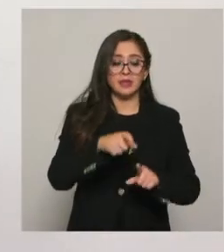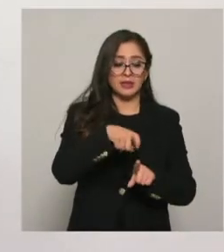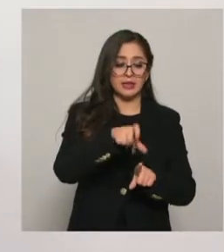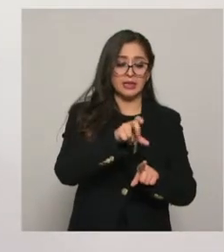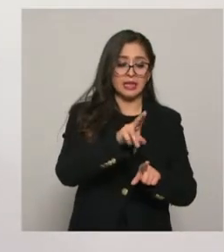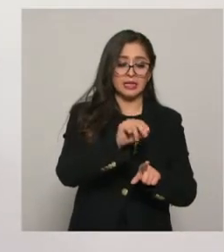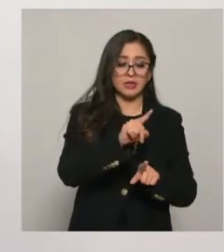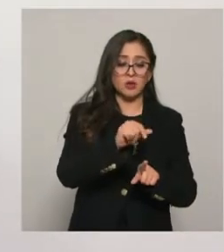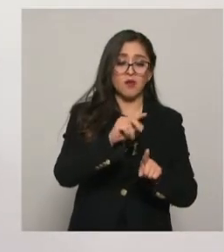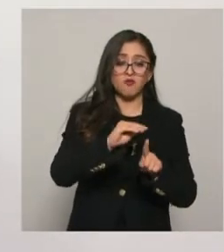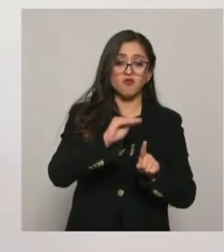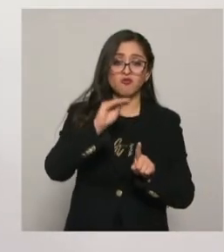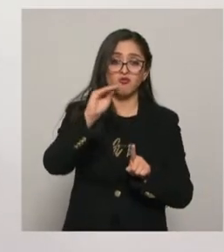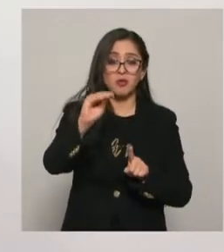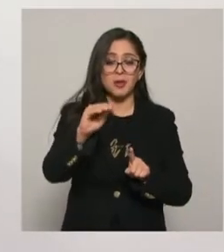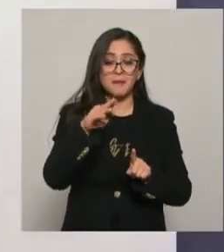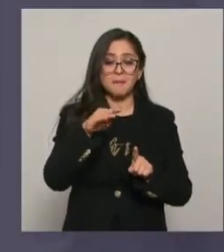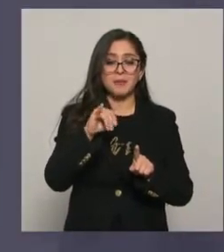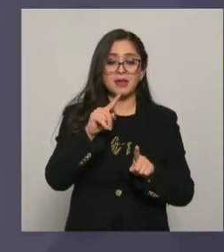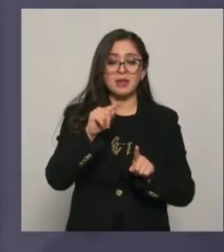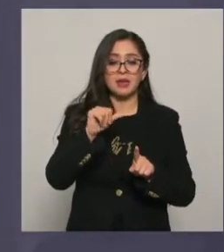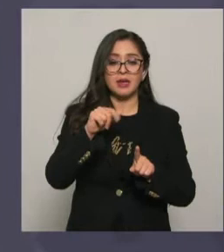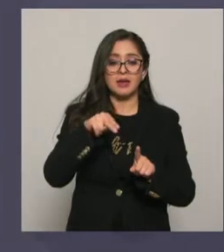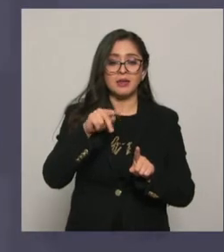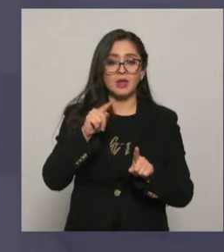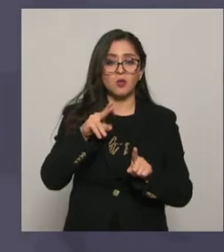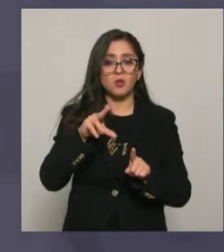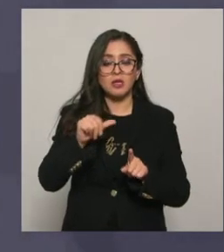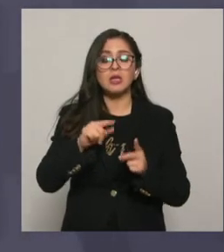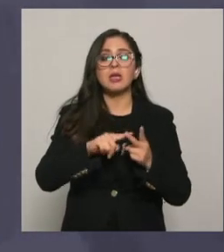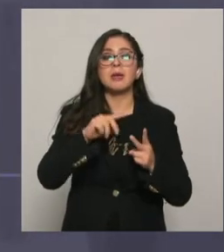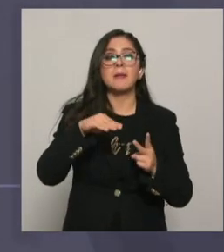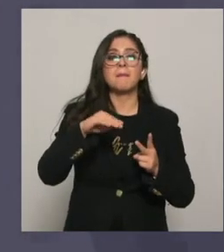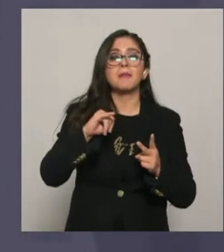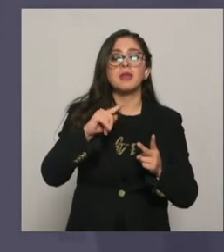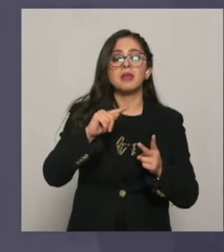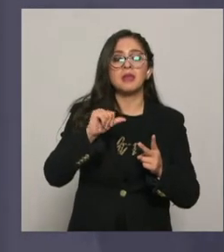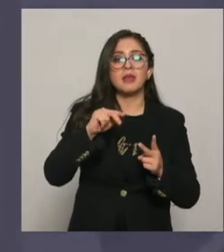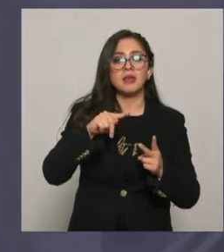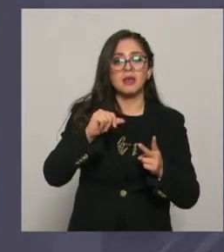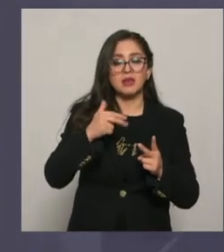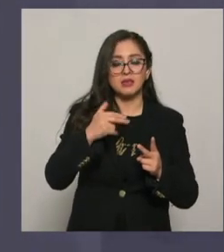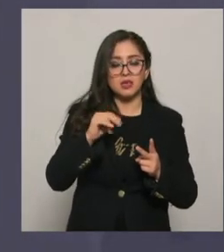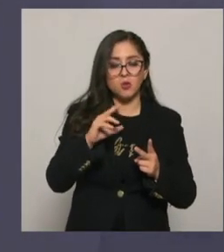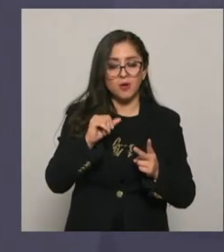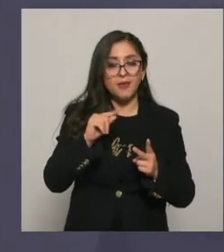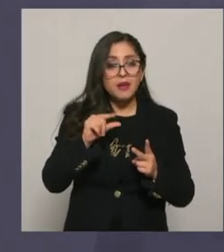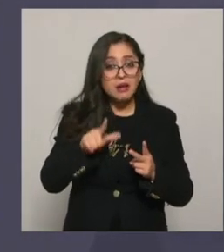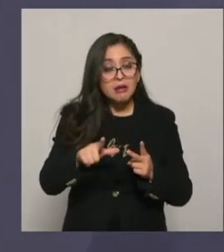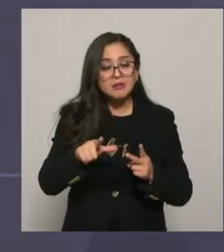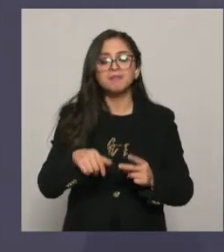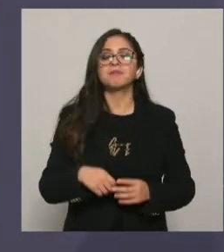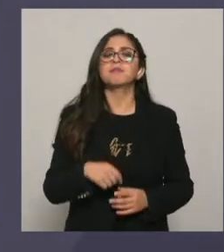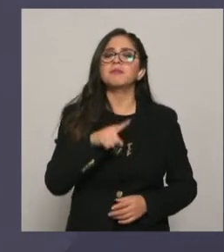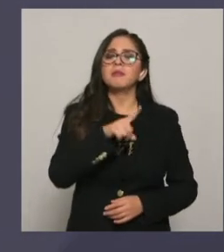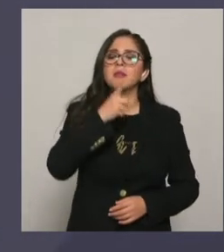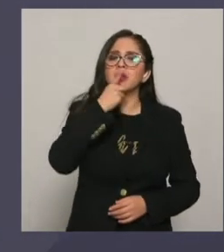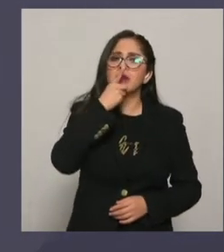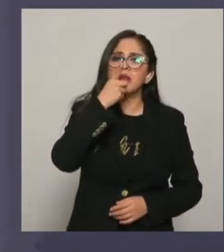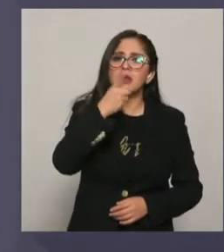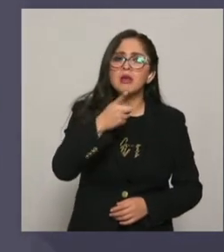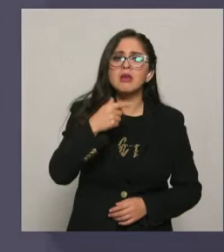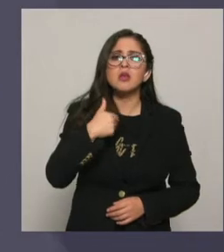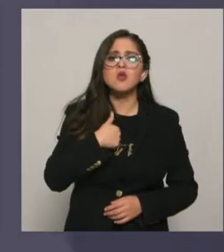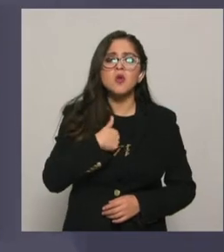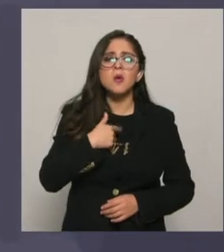Mictlán, se acercó a Mictlantecutli y a Mictlancíhuatl, y enseguida les dijo, vengo en busca de